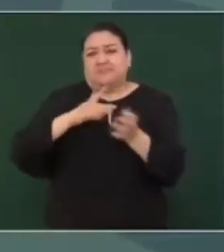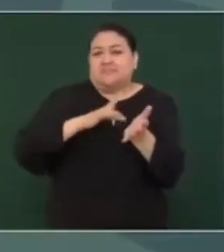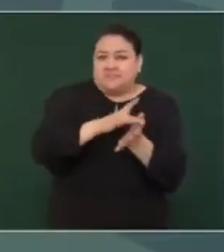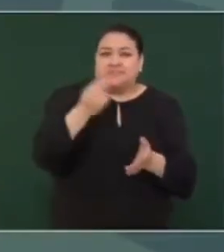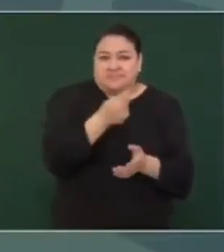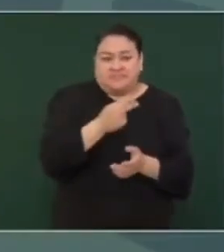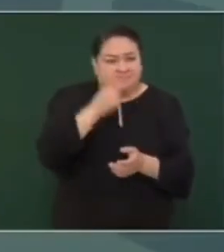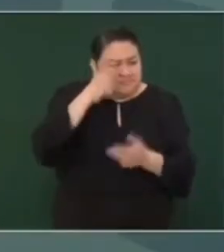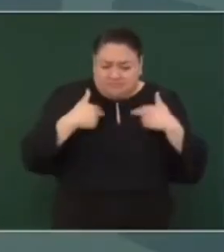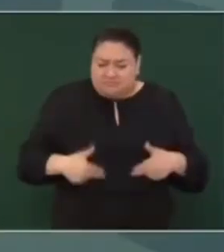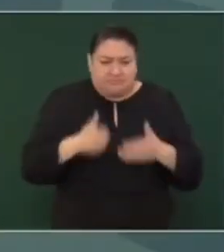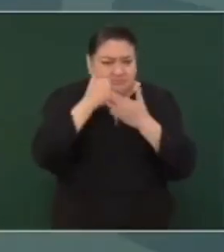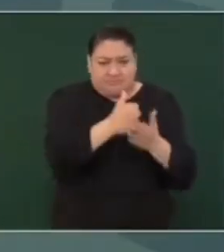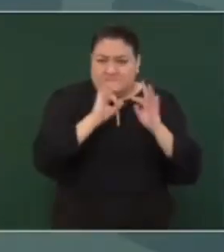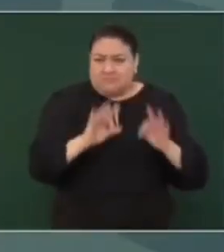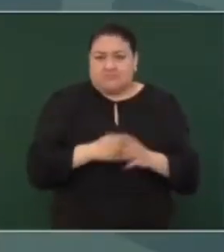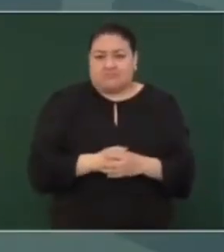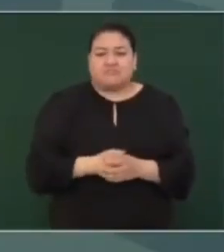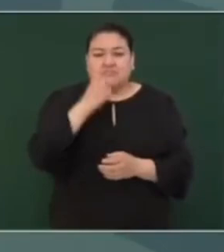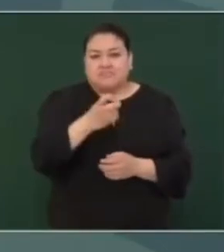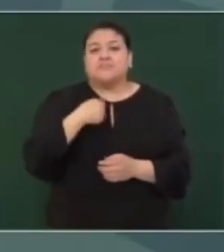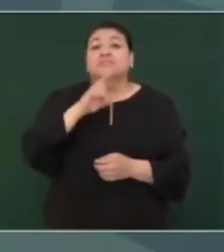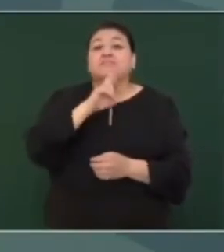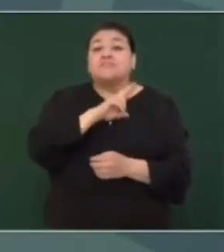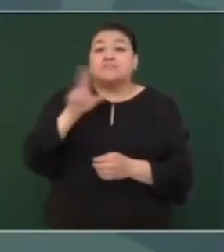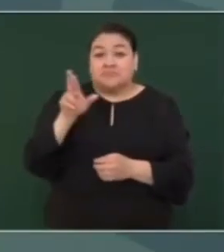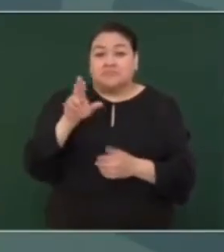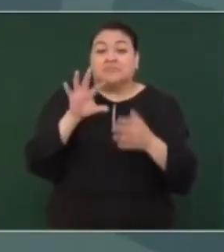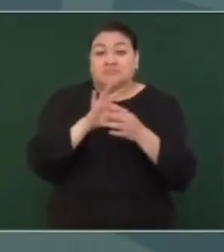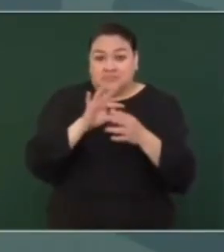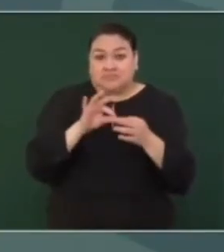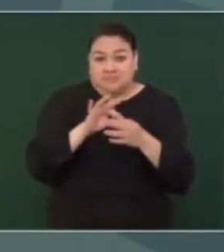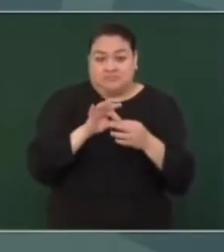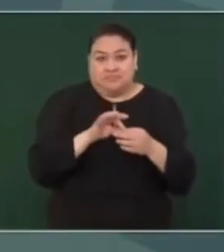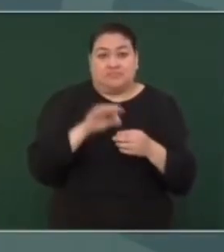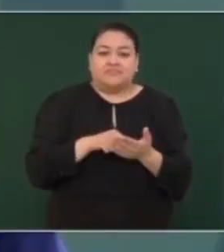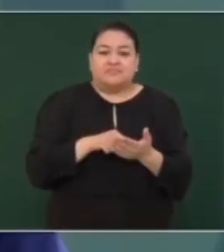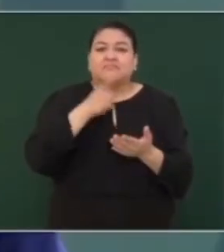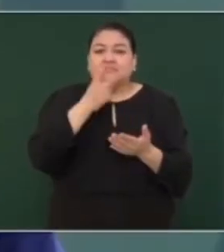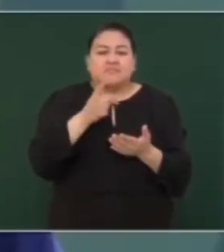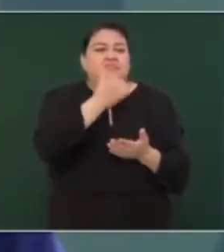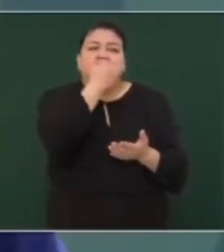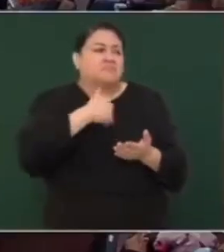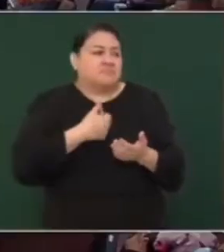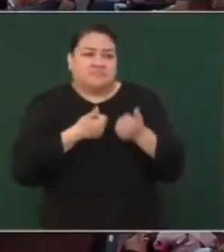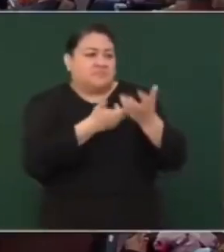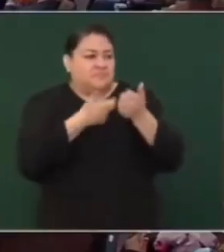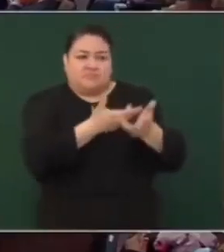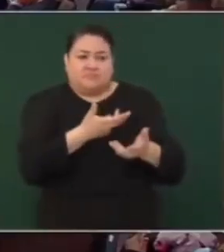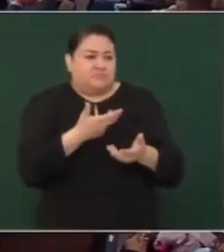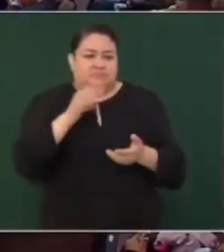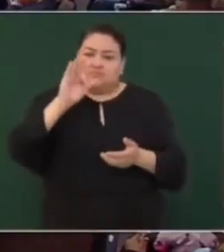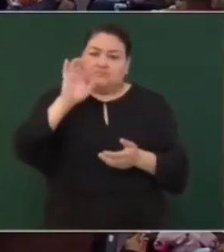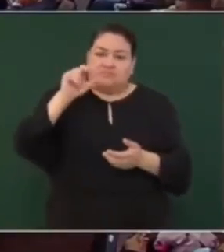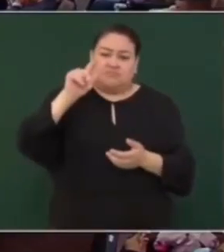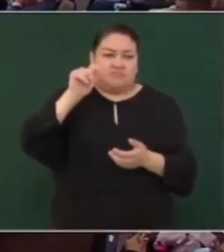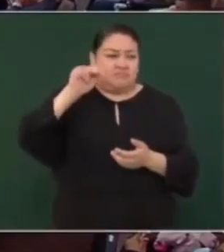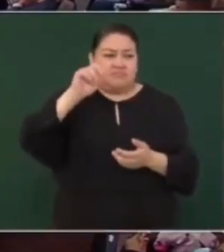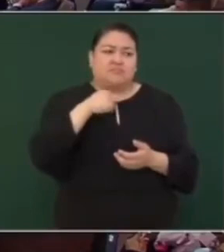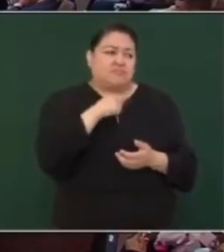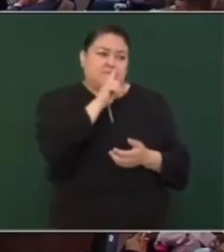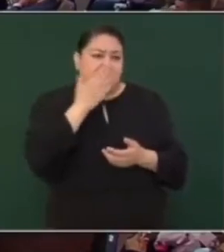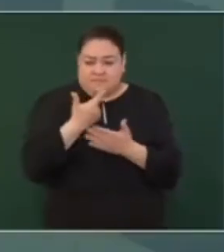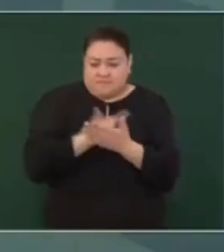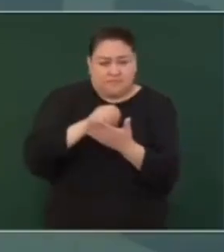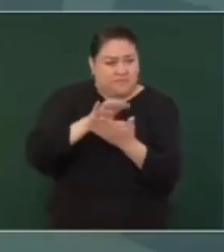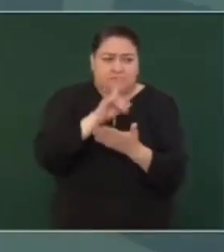cuestión humanitaria. Entonces, contestaron de que ellos no exportaban que fentanilo, que no